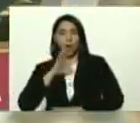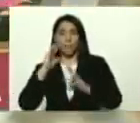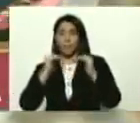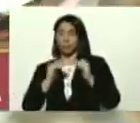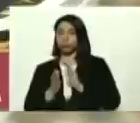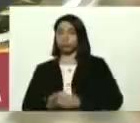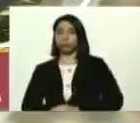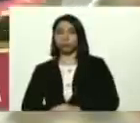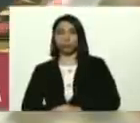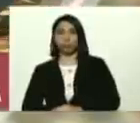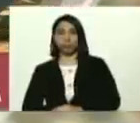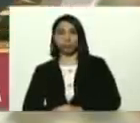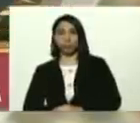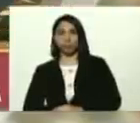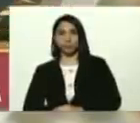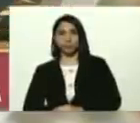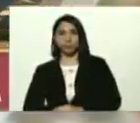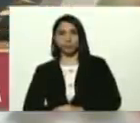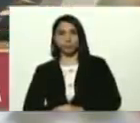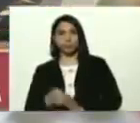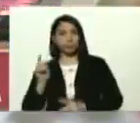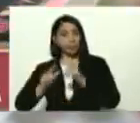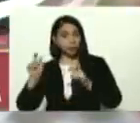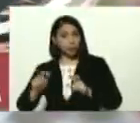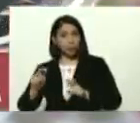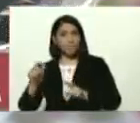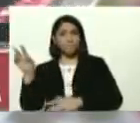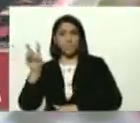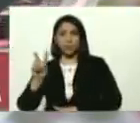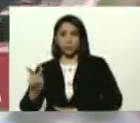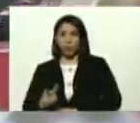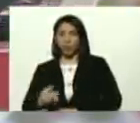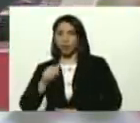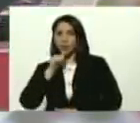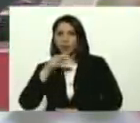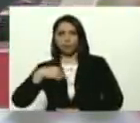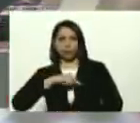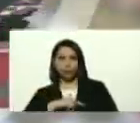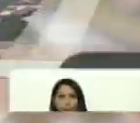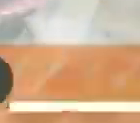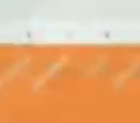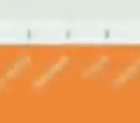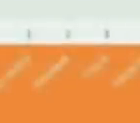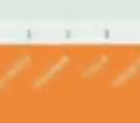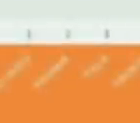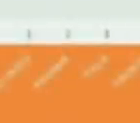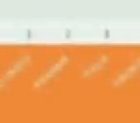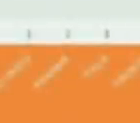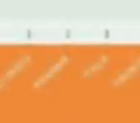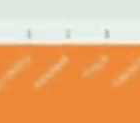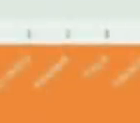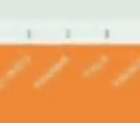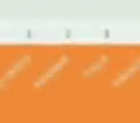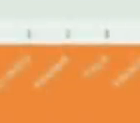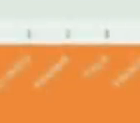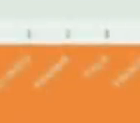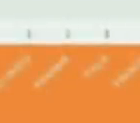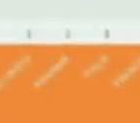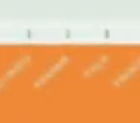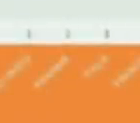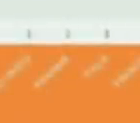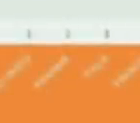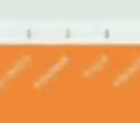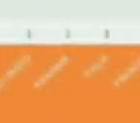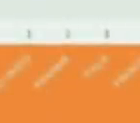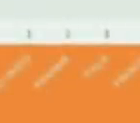atendiendo. Son ciudadanos venezolanos a quienes les estamos prestando toda la atención en salud, en